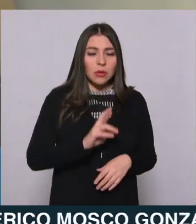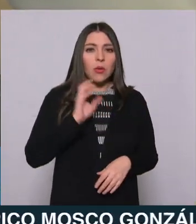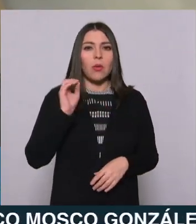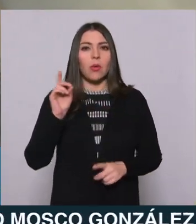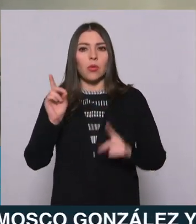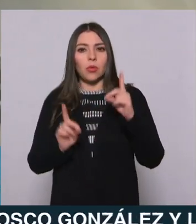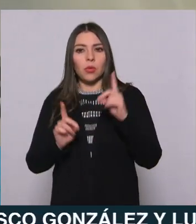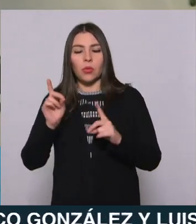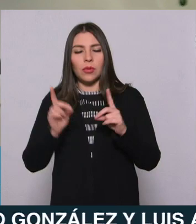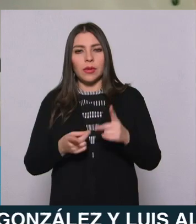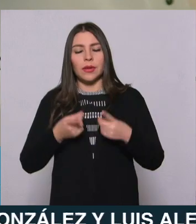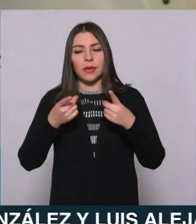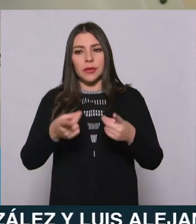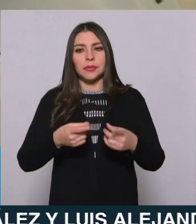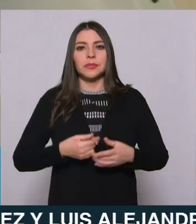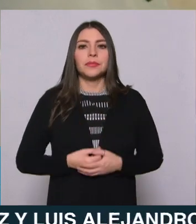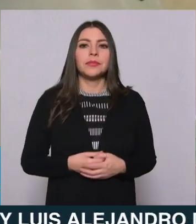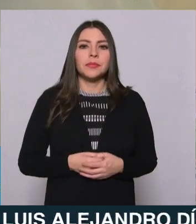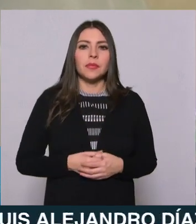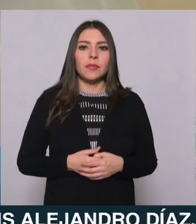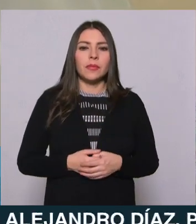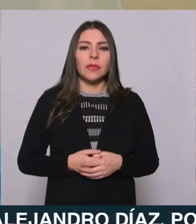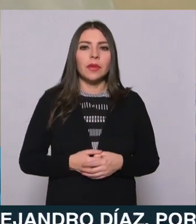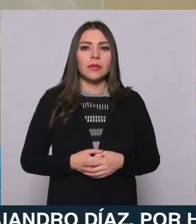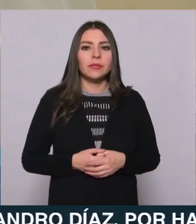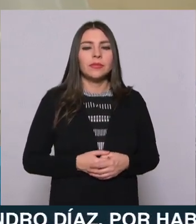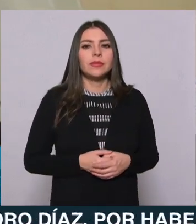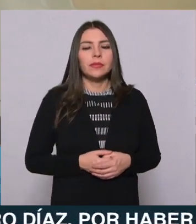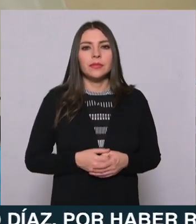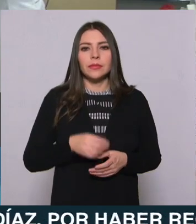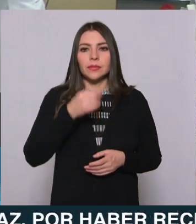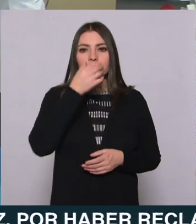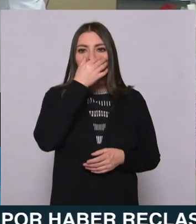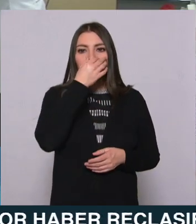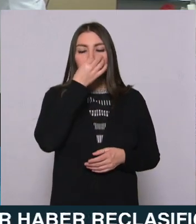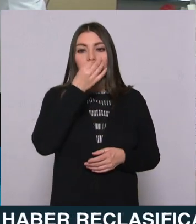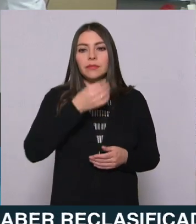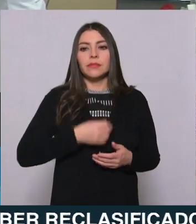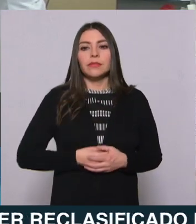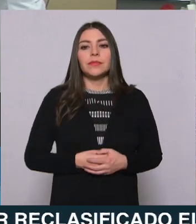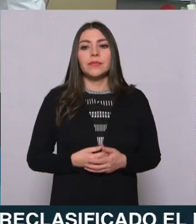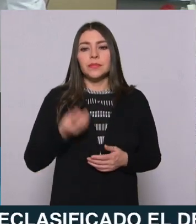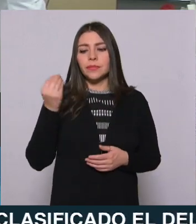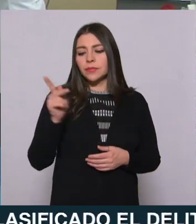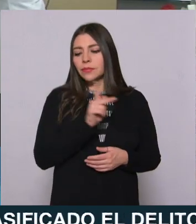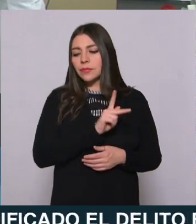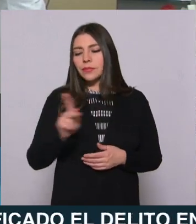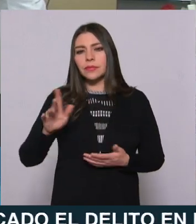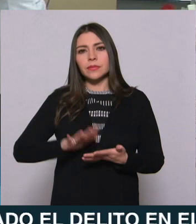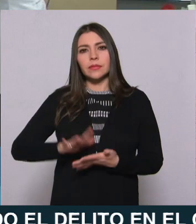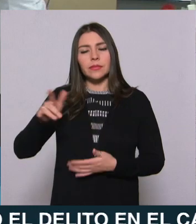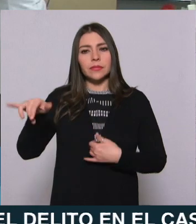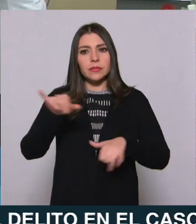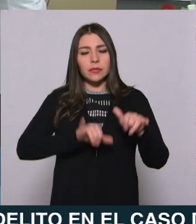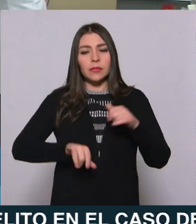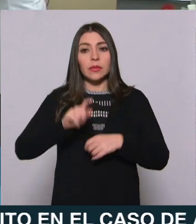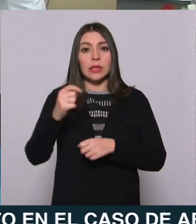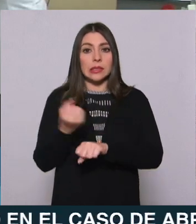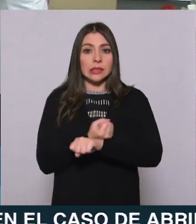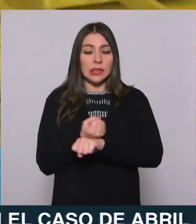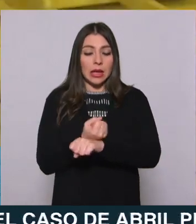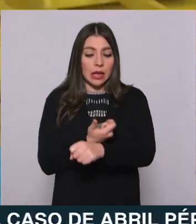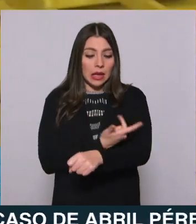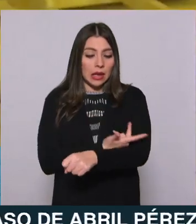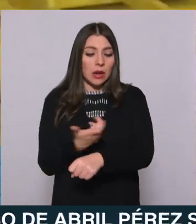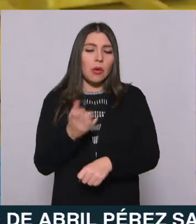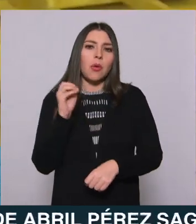que estamos emitiendo. La mayoría de los análisis, por llamarlo de esta forma, que ustedes realizan, ¿son de sangre o varía de acuerdo al